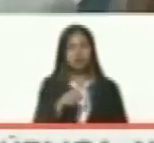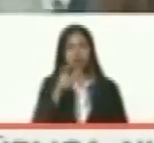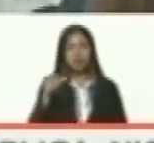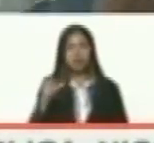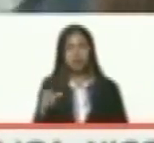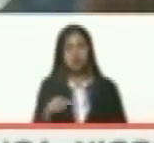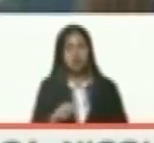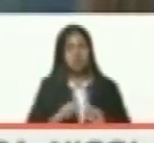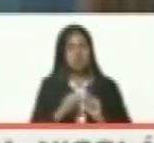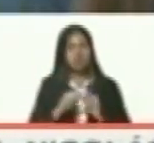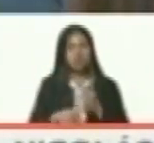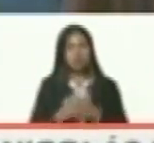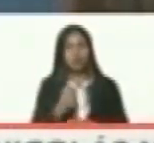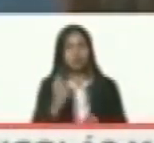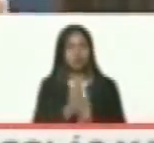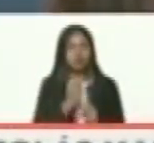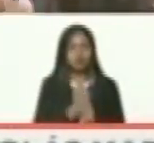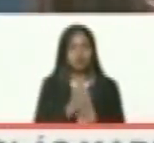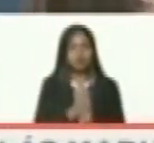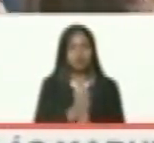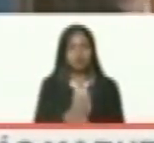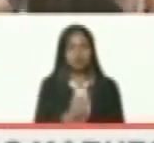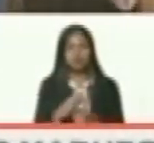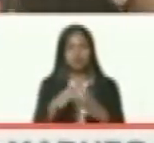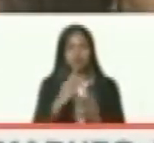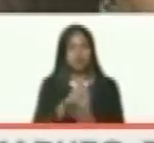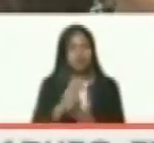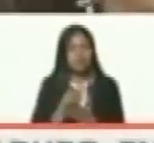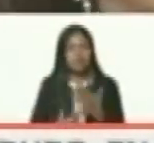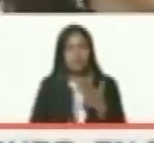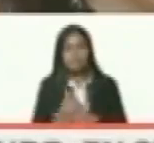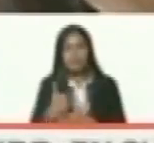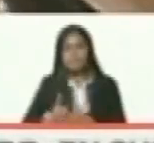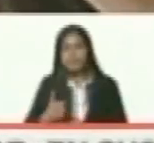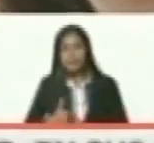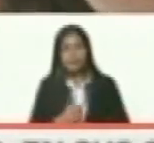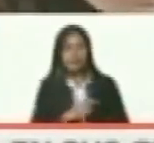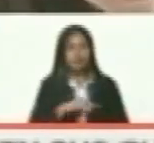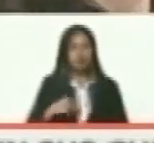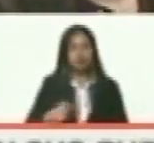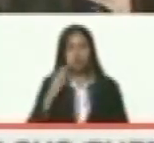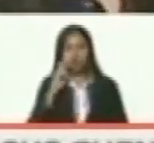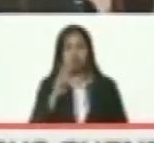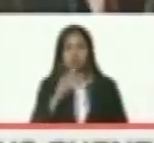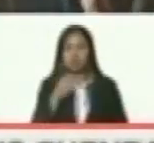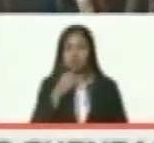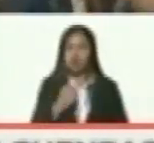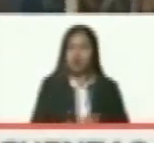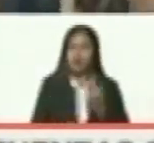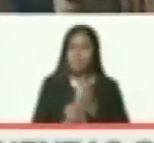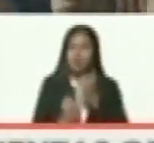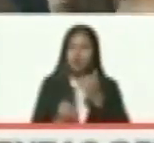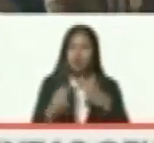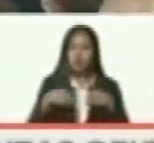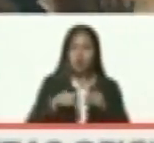de a pie, de la gente de trabajo. Cada vez más hay que, mira,